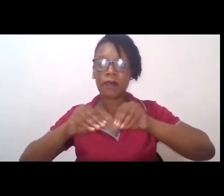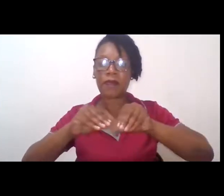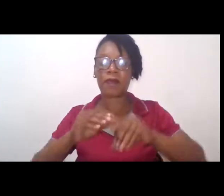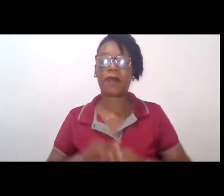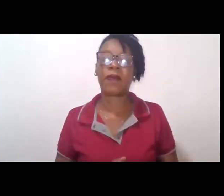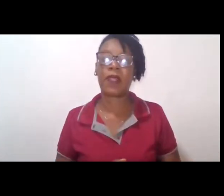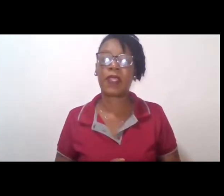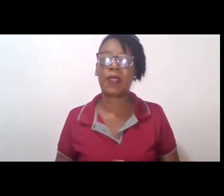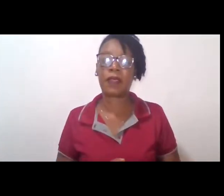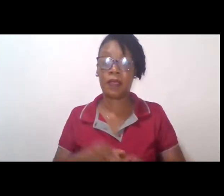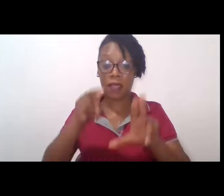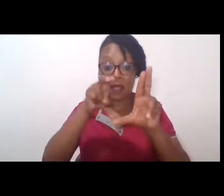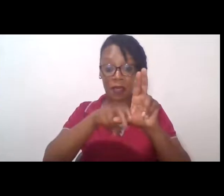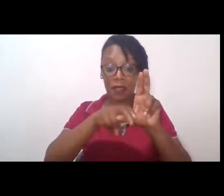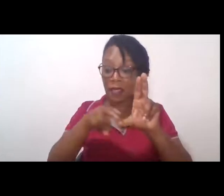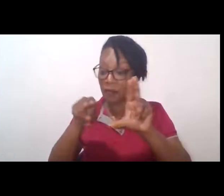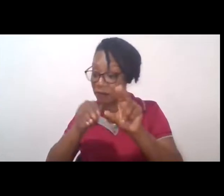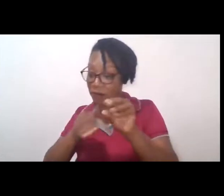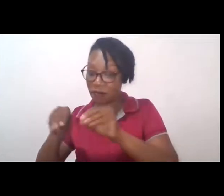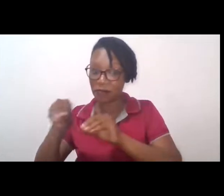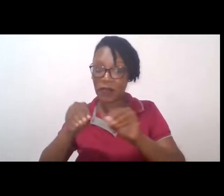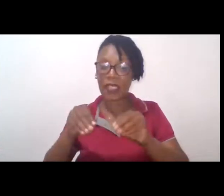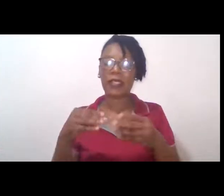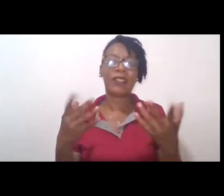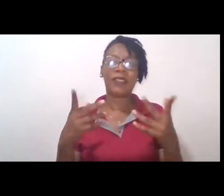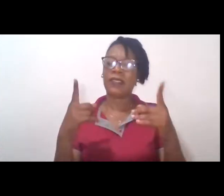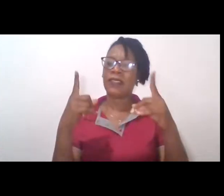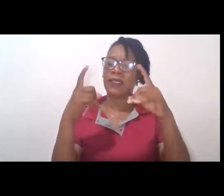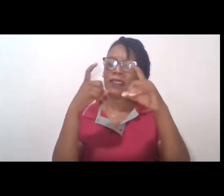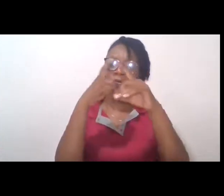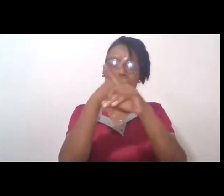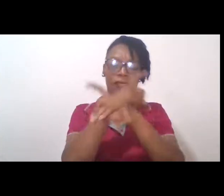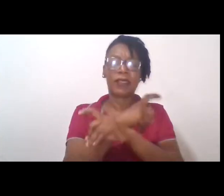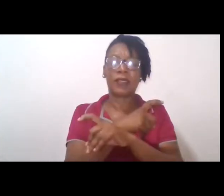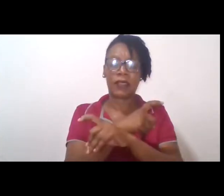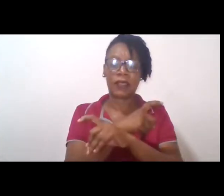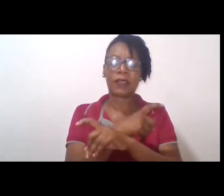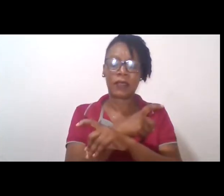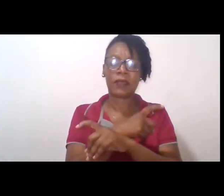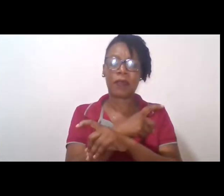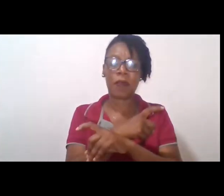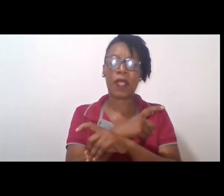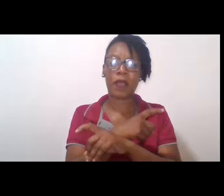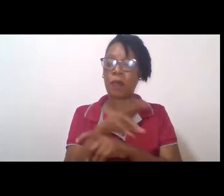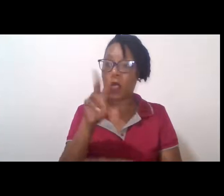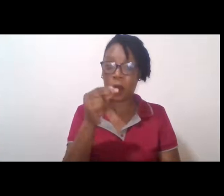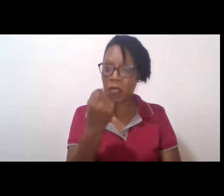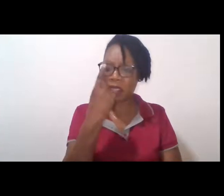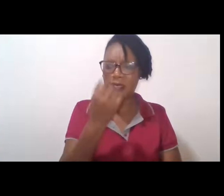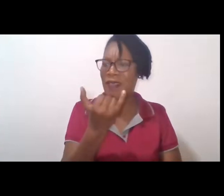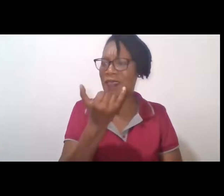del pupitre, ¿verdad? Eso va a ser caótico para él porque él no está entendiendo lo que está pasando en su